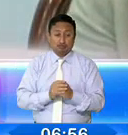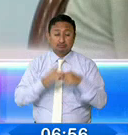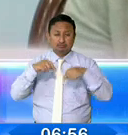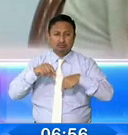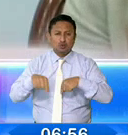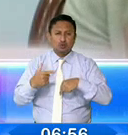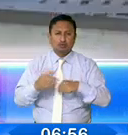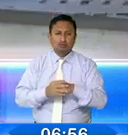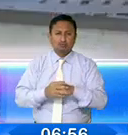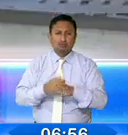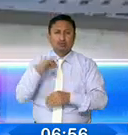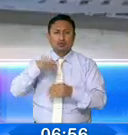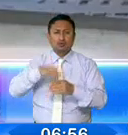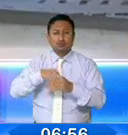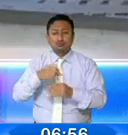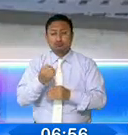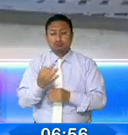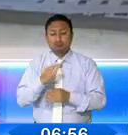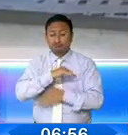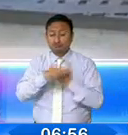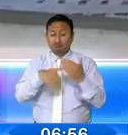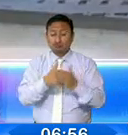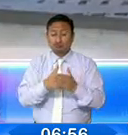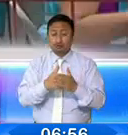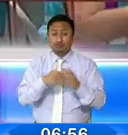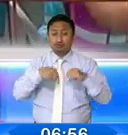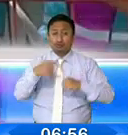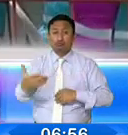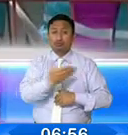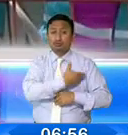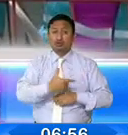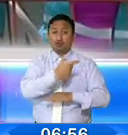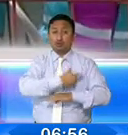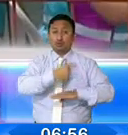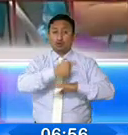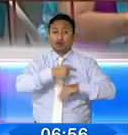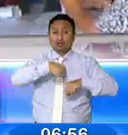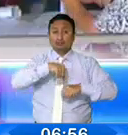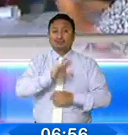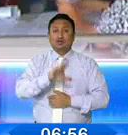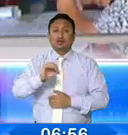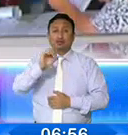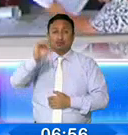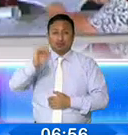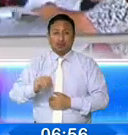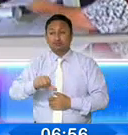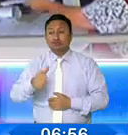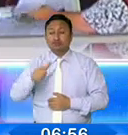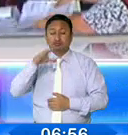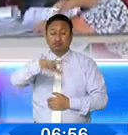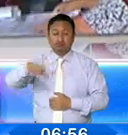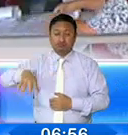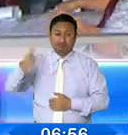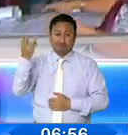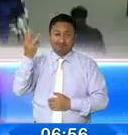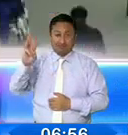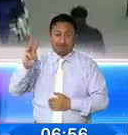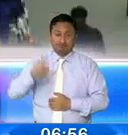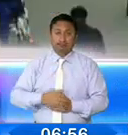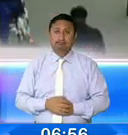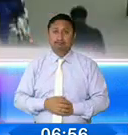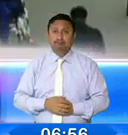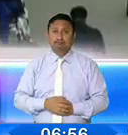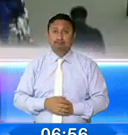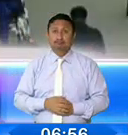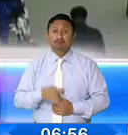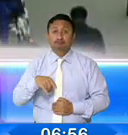del 100% de votos para presidente en Guayas y el 50% en otras 16 provincias. Si no hay votos